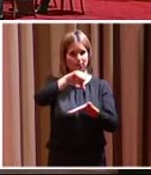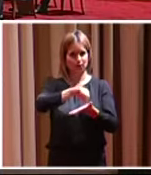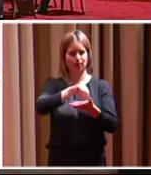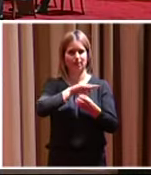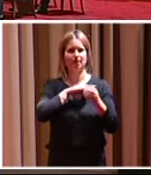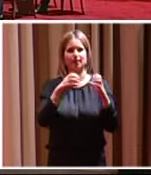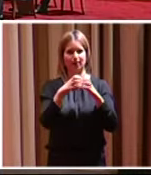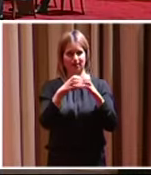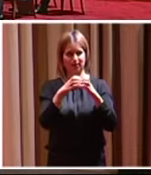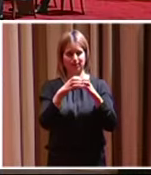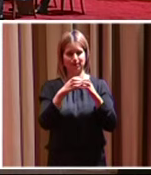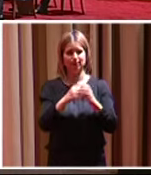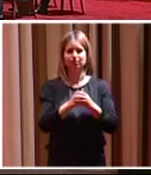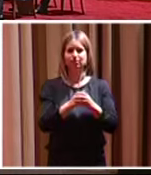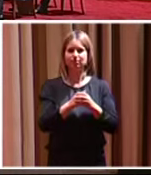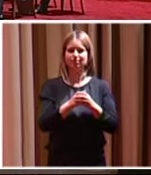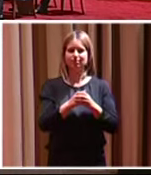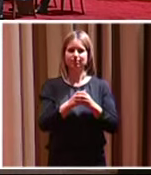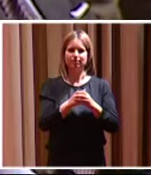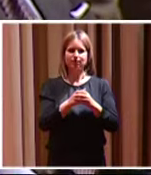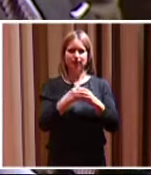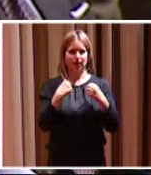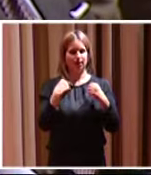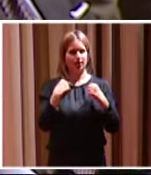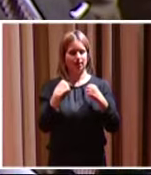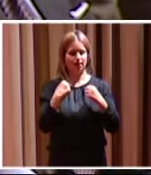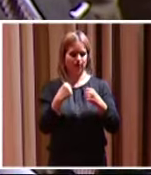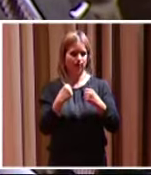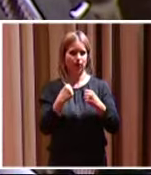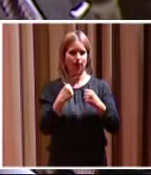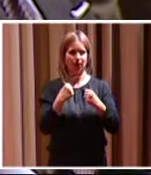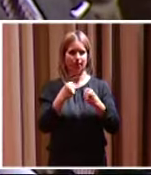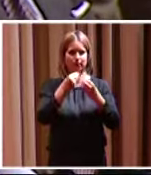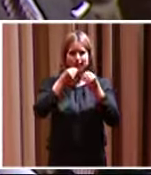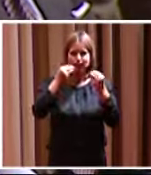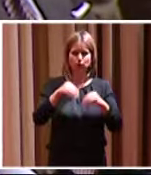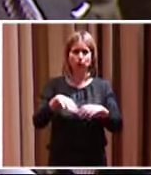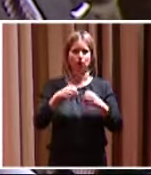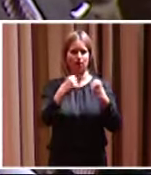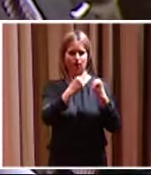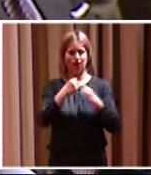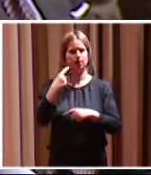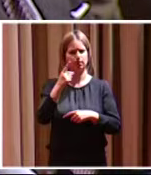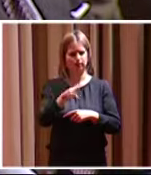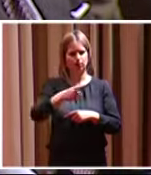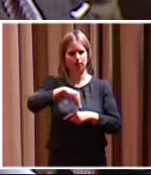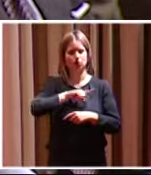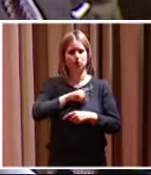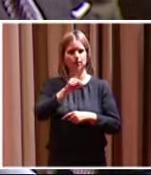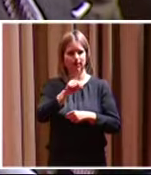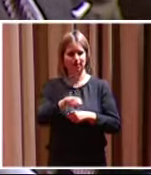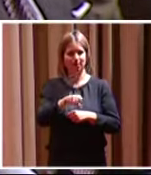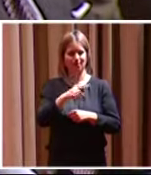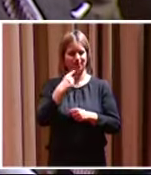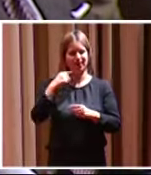de Granada. Que la fuerza de nuestra historia y también de